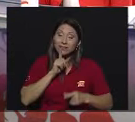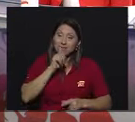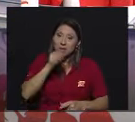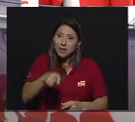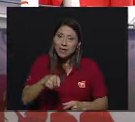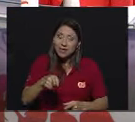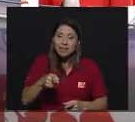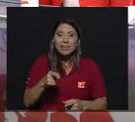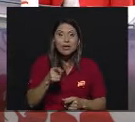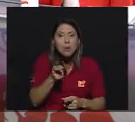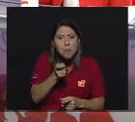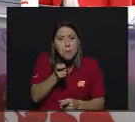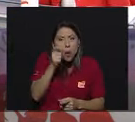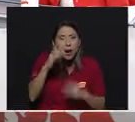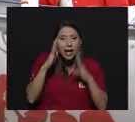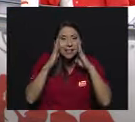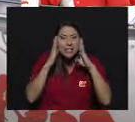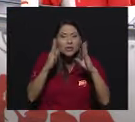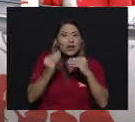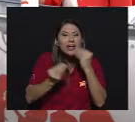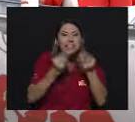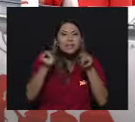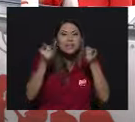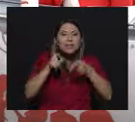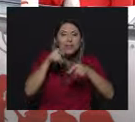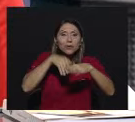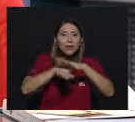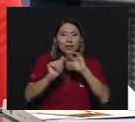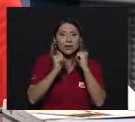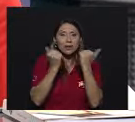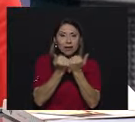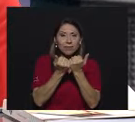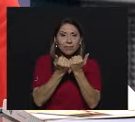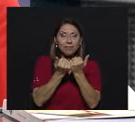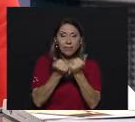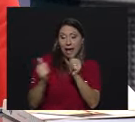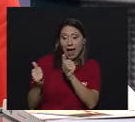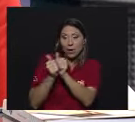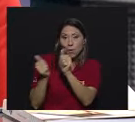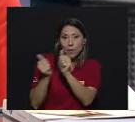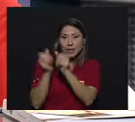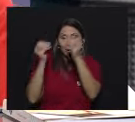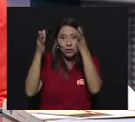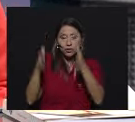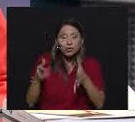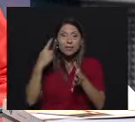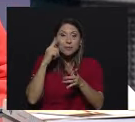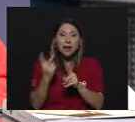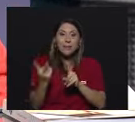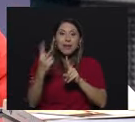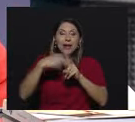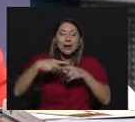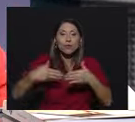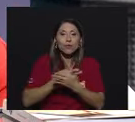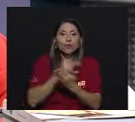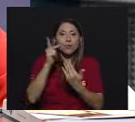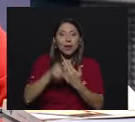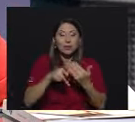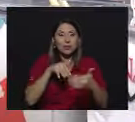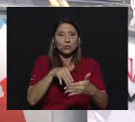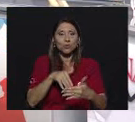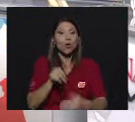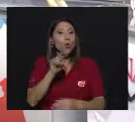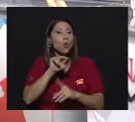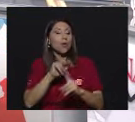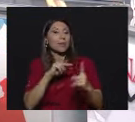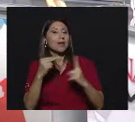a eso que está pasando en el aula, acompañar a los docentes en los procesos de aplicación de los nuevos programas de estudio. Sobre este tema,